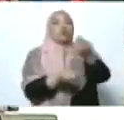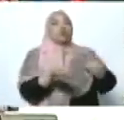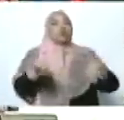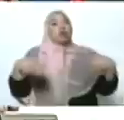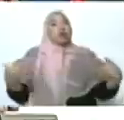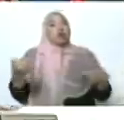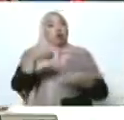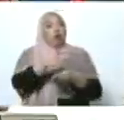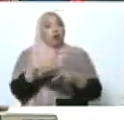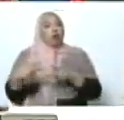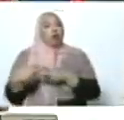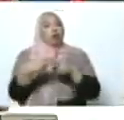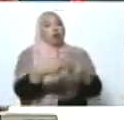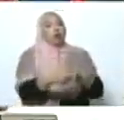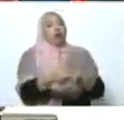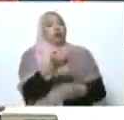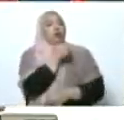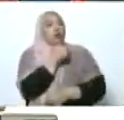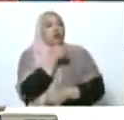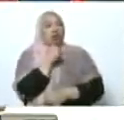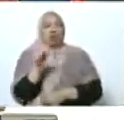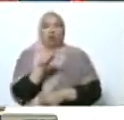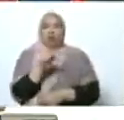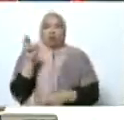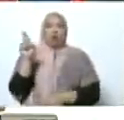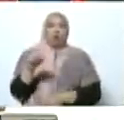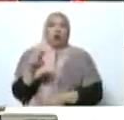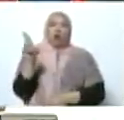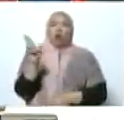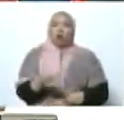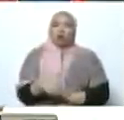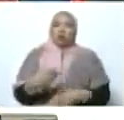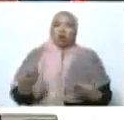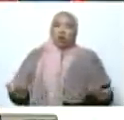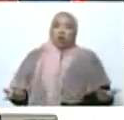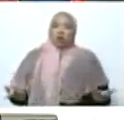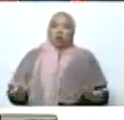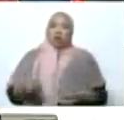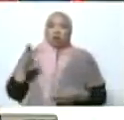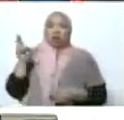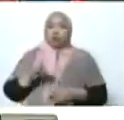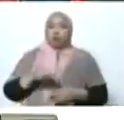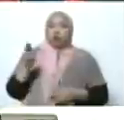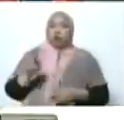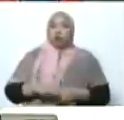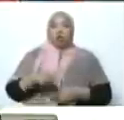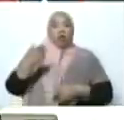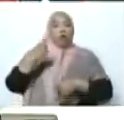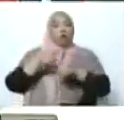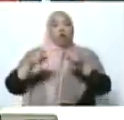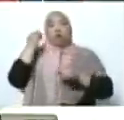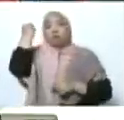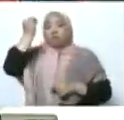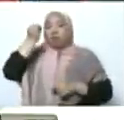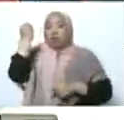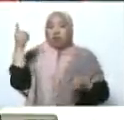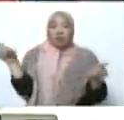les entregamos? Dime a quién y cuándo les entregamos. Eso no existe. Eso no existe. Bájense de esa nube, eso no existe.